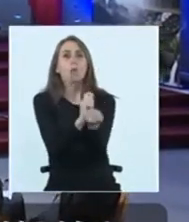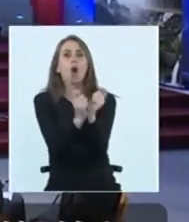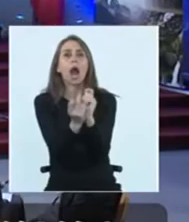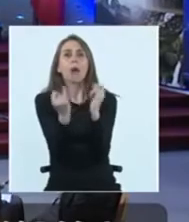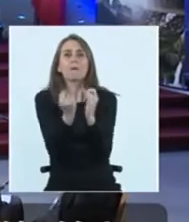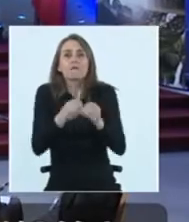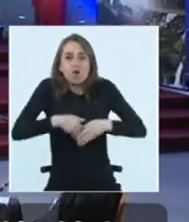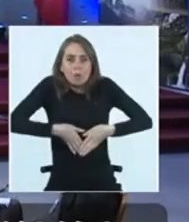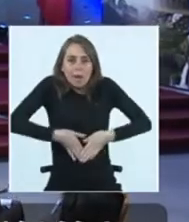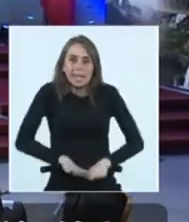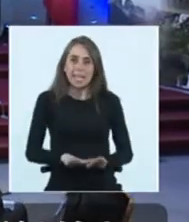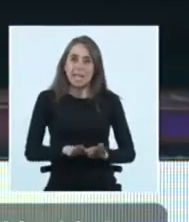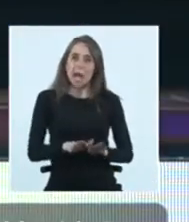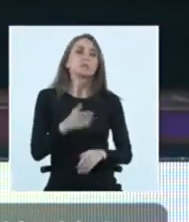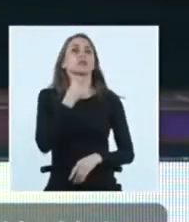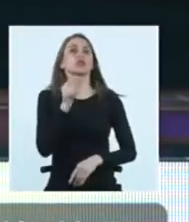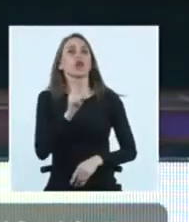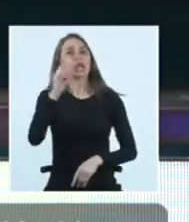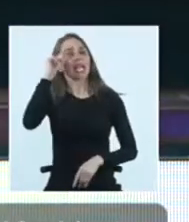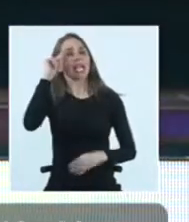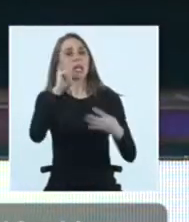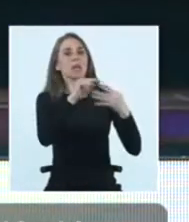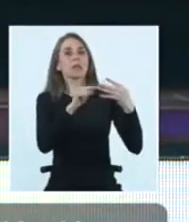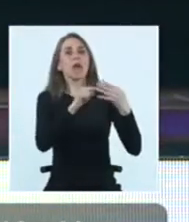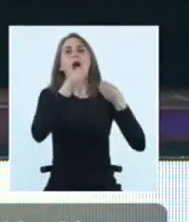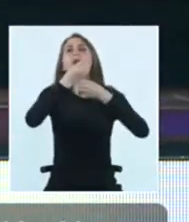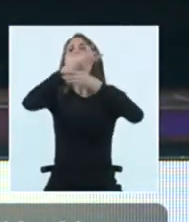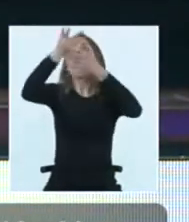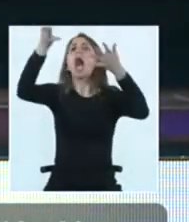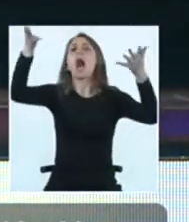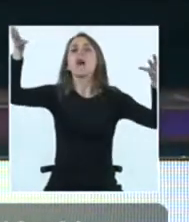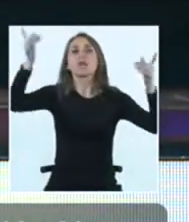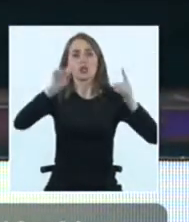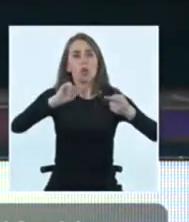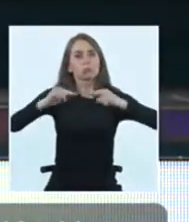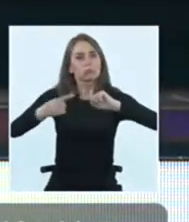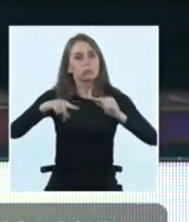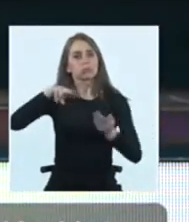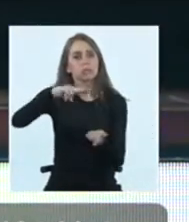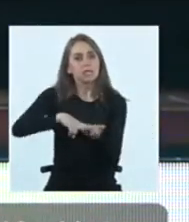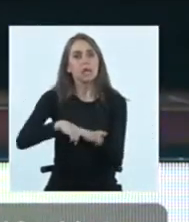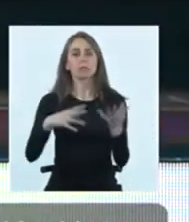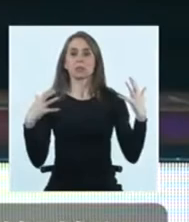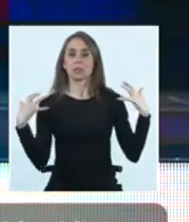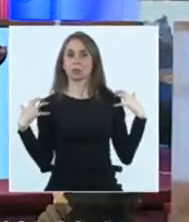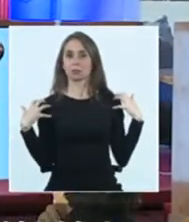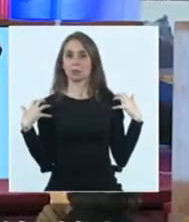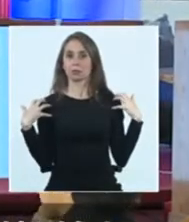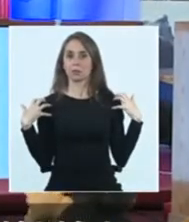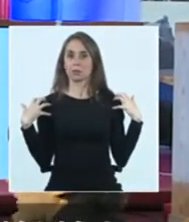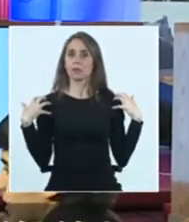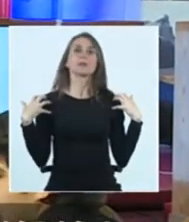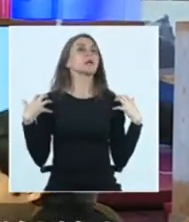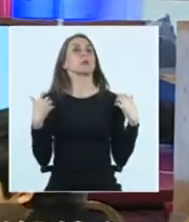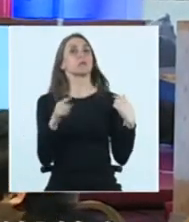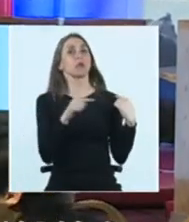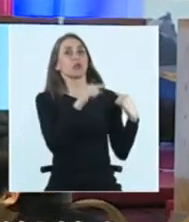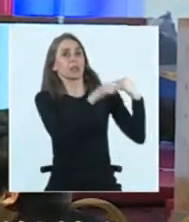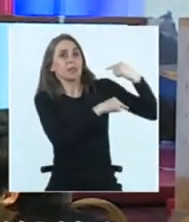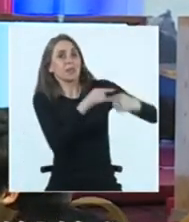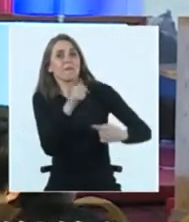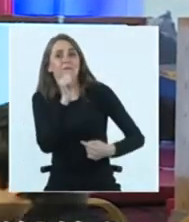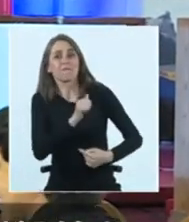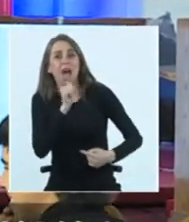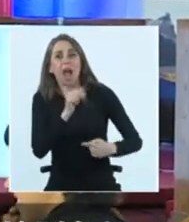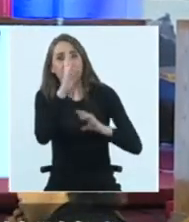nacer. No queremos que estas ideas sean lanzadas al viento, sino abrir un debate real y responsable para saldar la deuda ética del sistema de